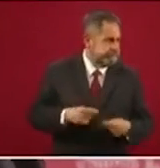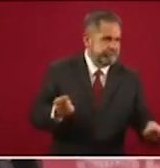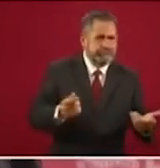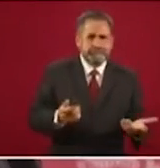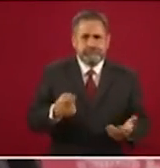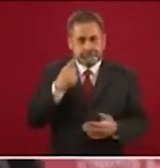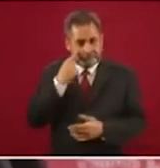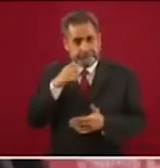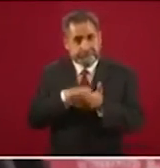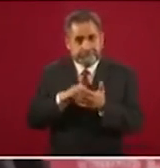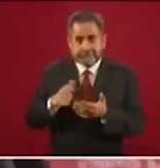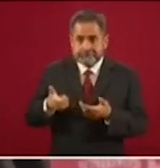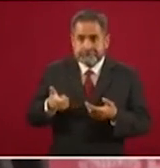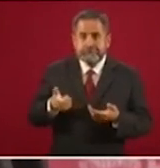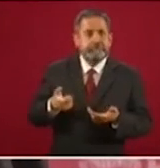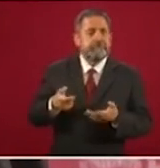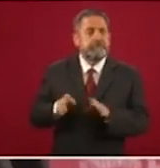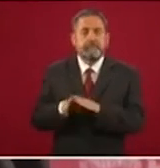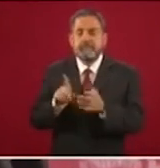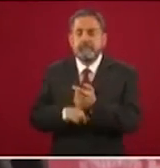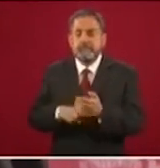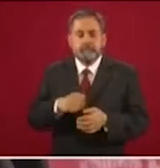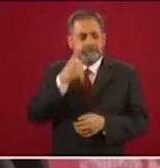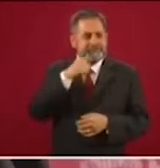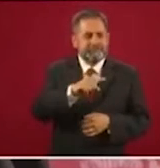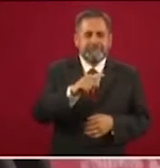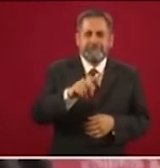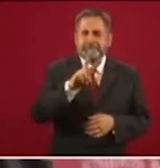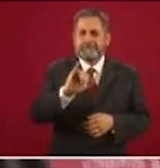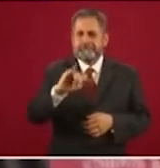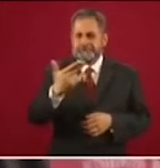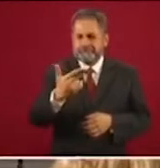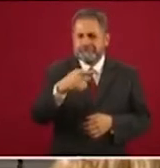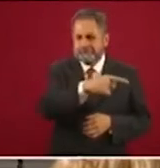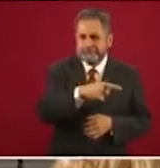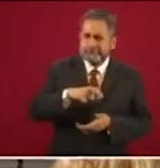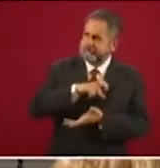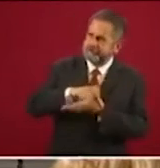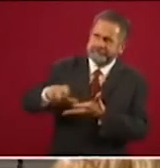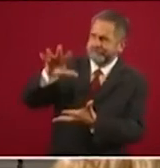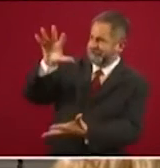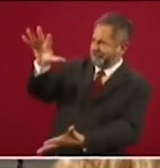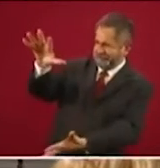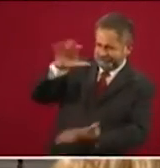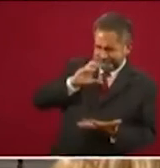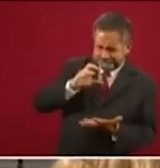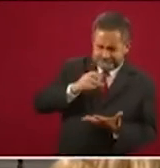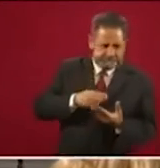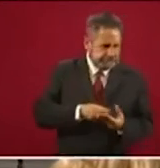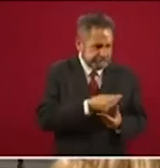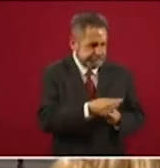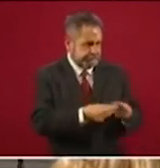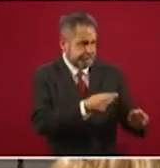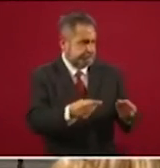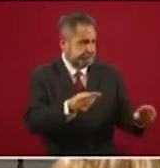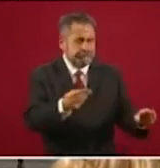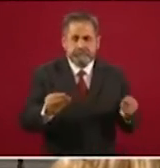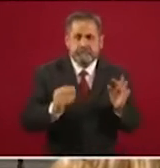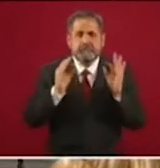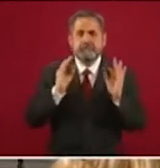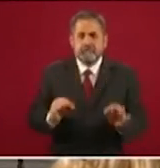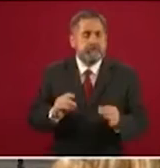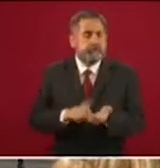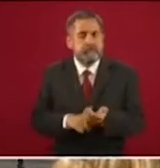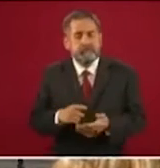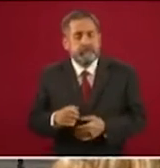la optimización de los medicamentos antirretrovirales para el VIH, tiene implicaciones de inseguridad de los